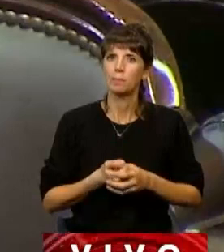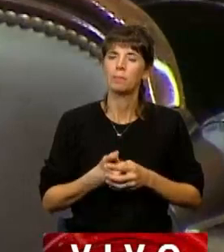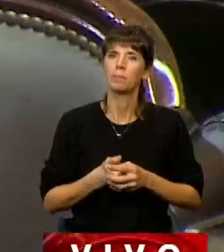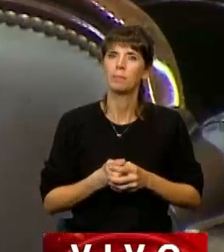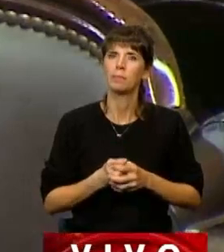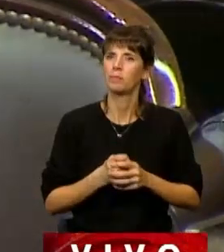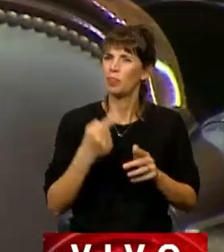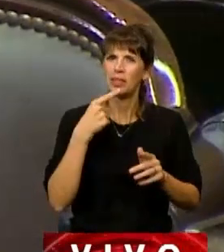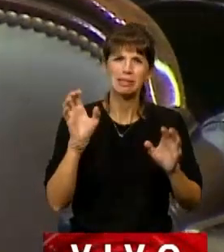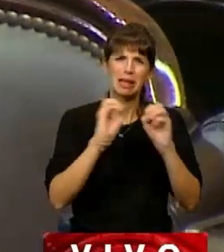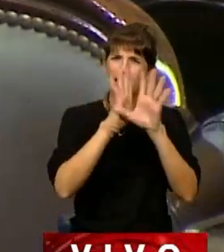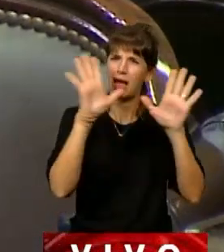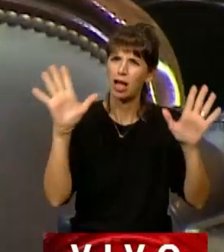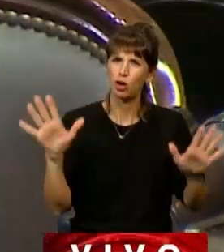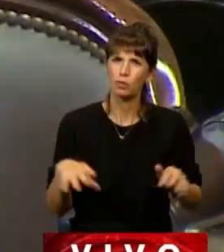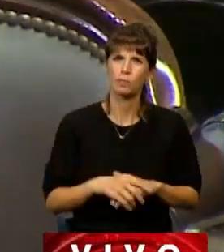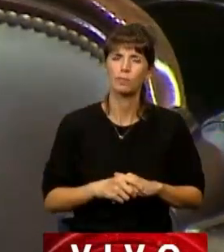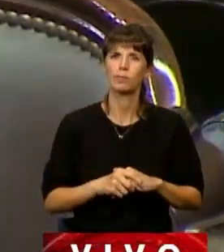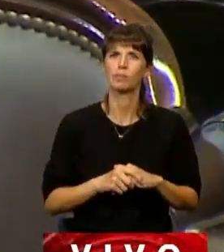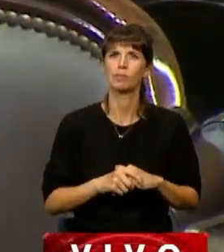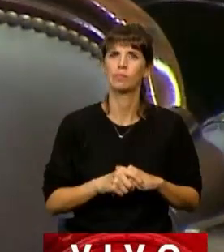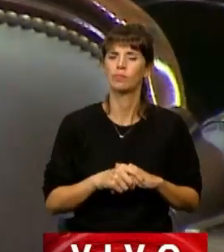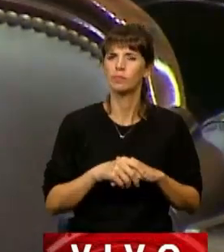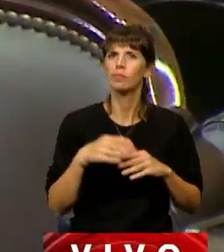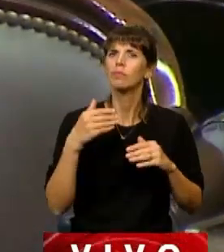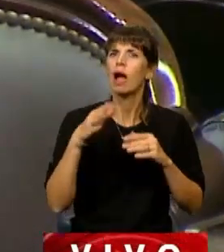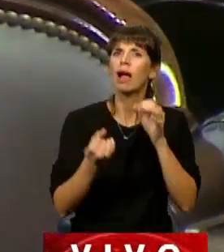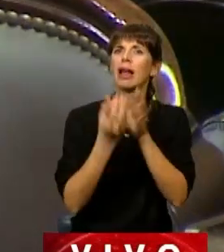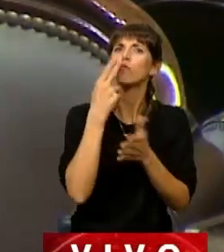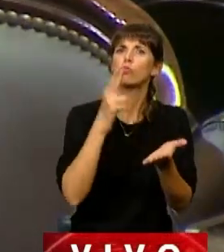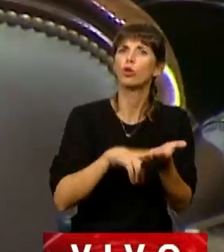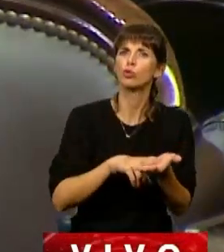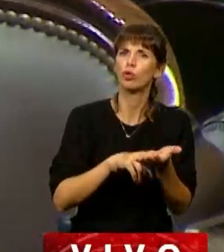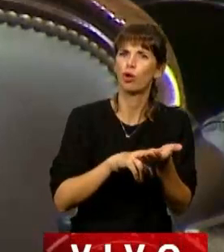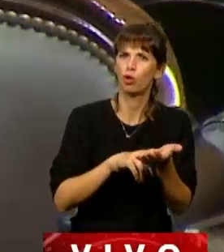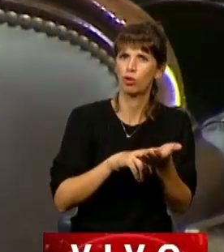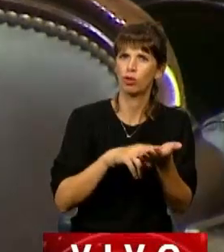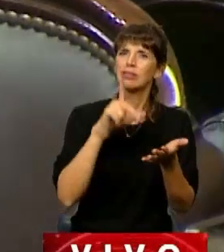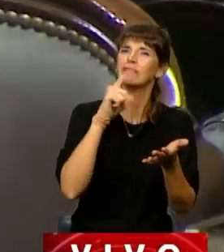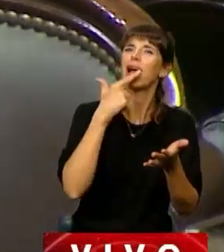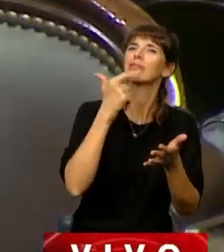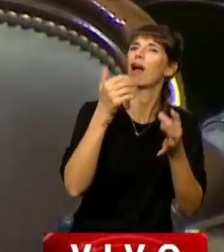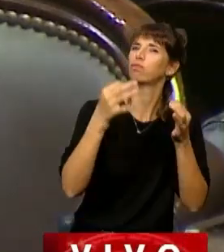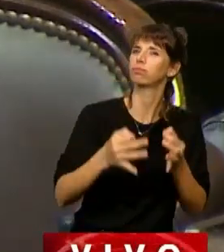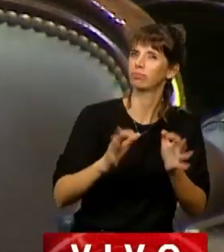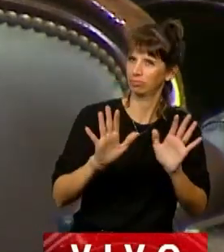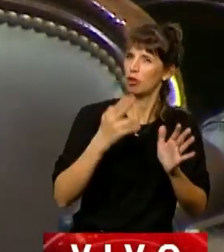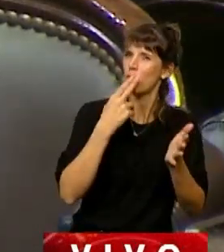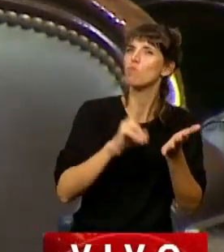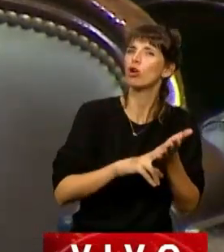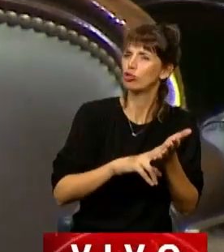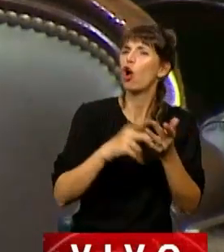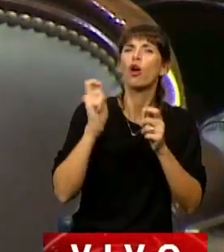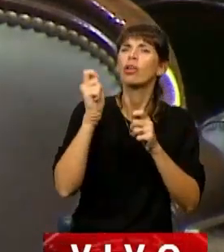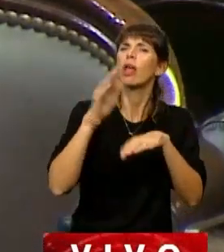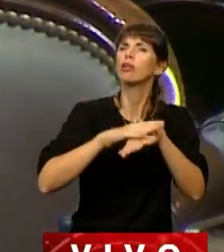dice, y muy clarito, que se va a crear una tasa. Una tasa, ¿y quién va a cobrar esa tasa? O sea, lo que llama